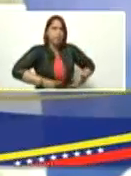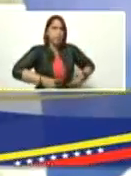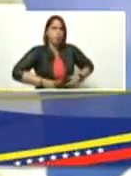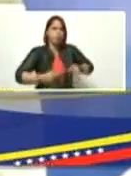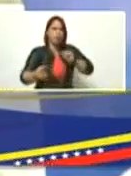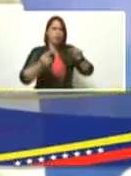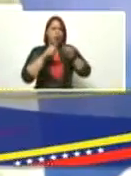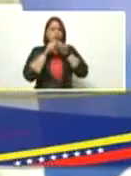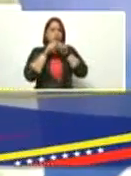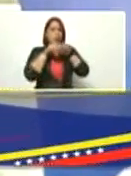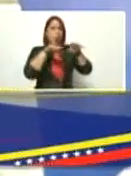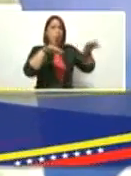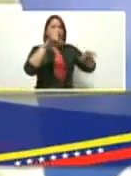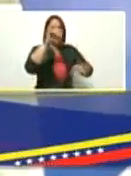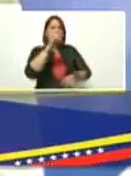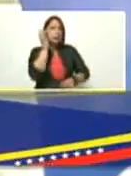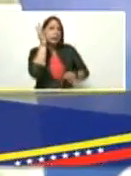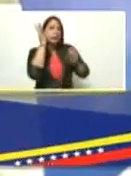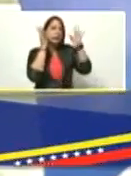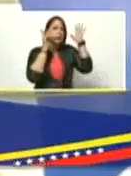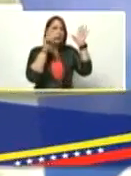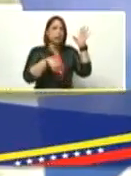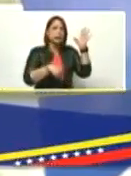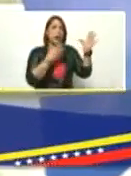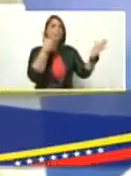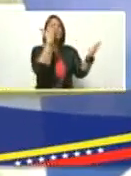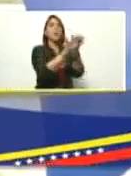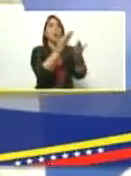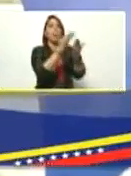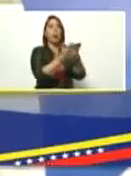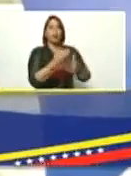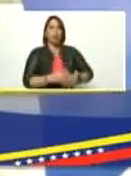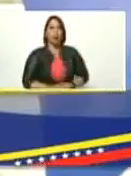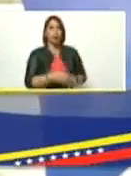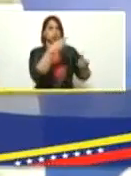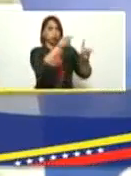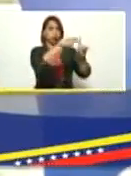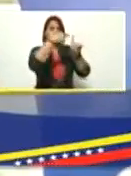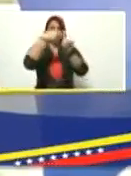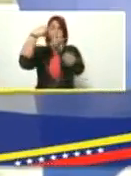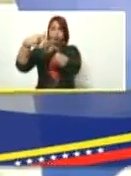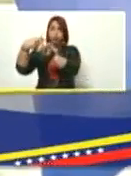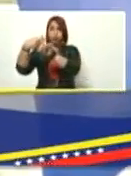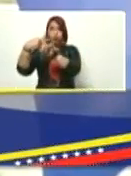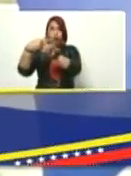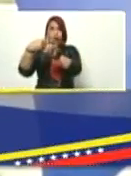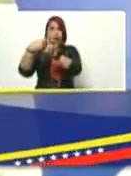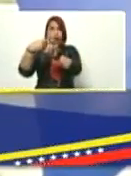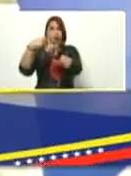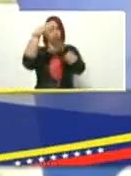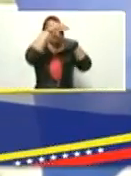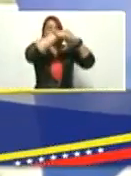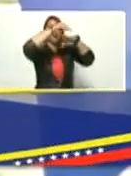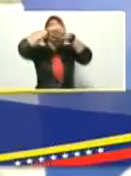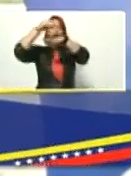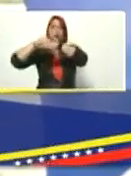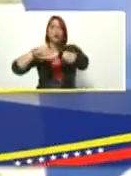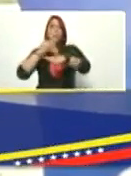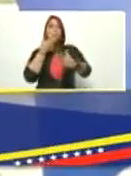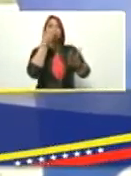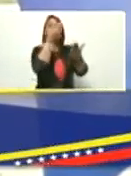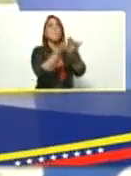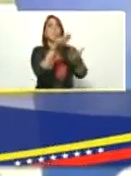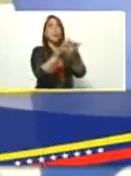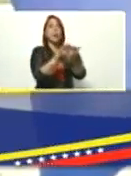discusión, y de allí han surgido un conjunto de propuestas que se suman a las reclamaciones y las peticiones